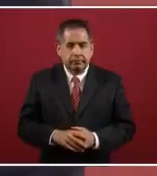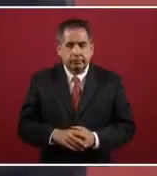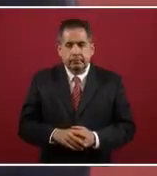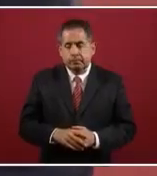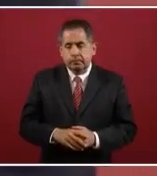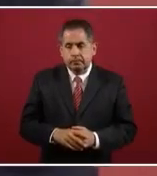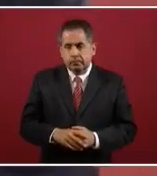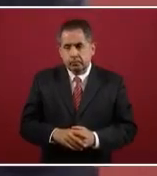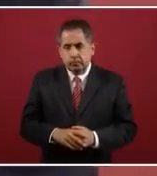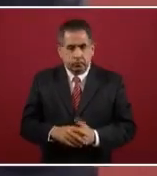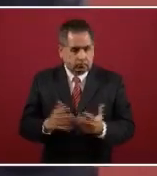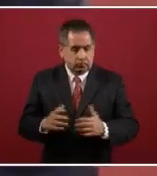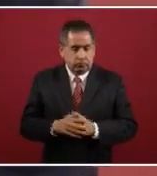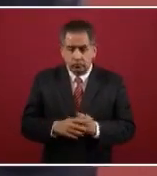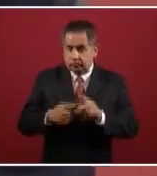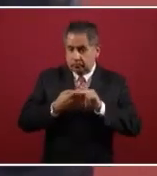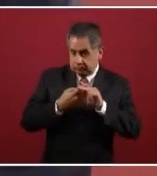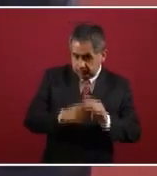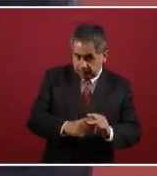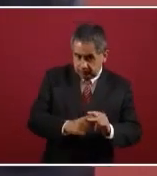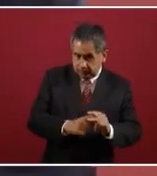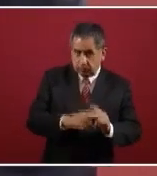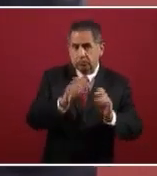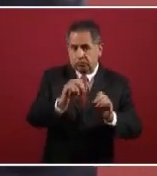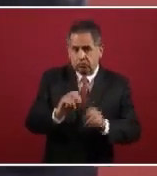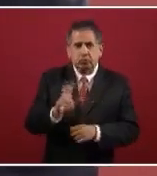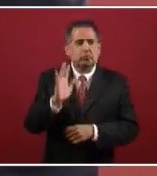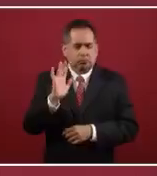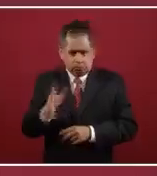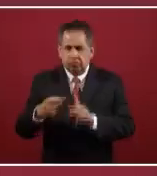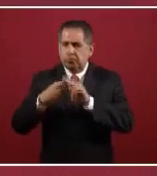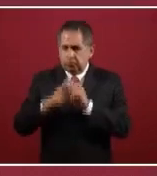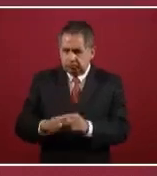o por iniciar o ya en proceso